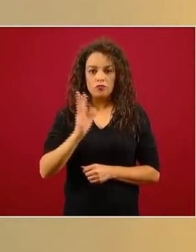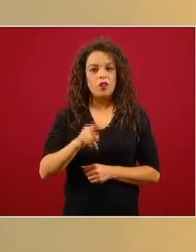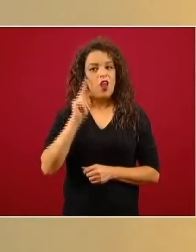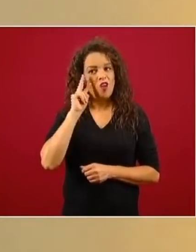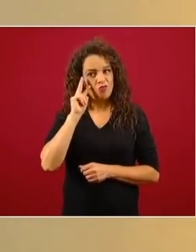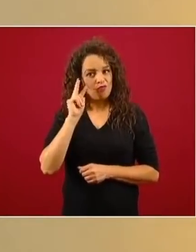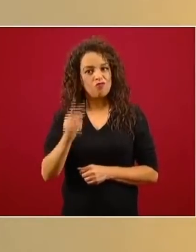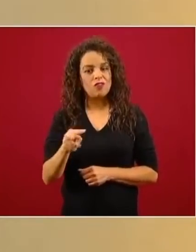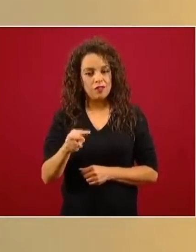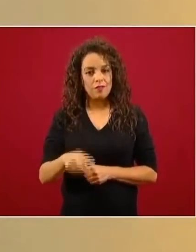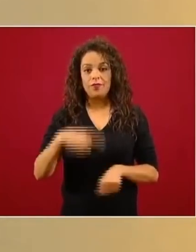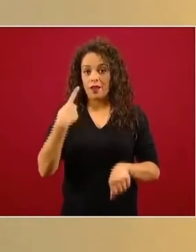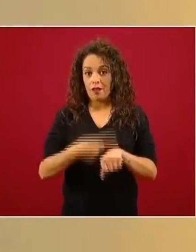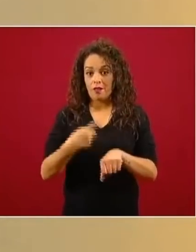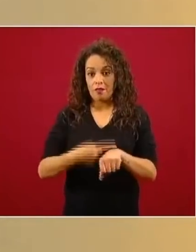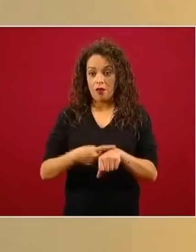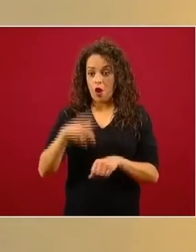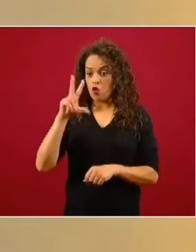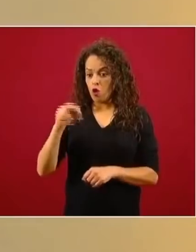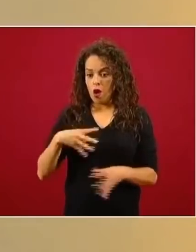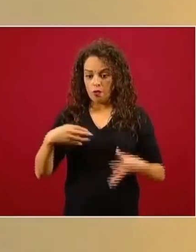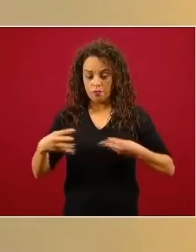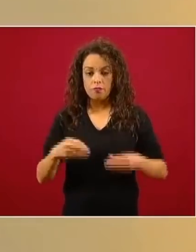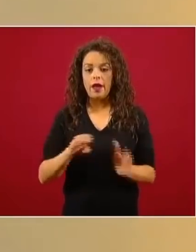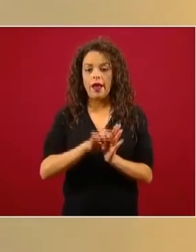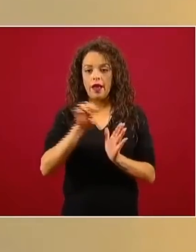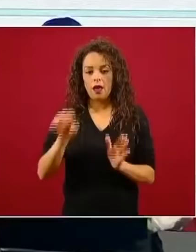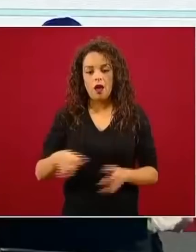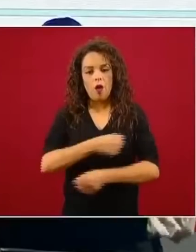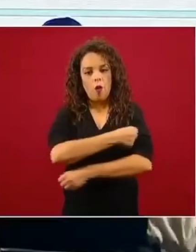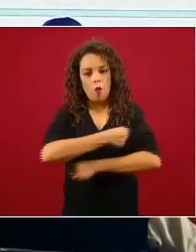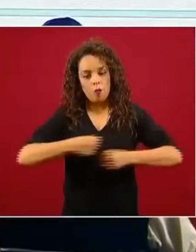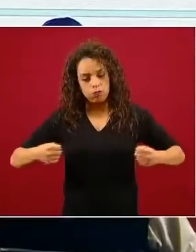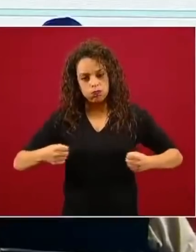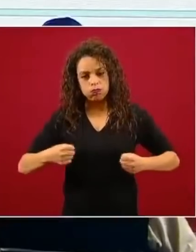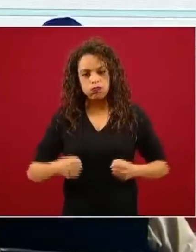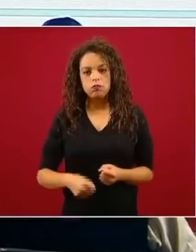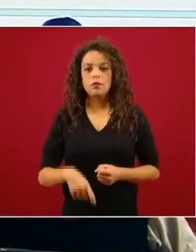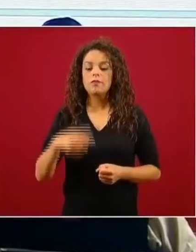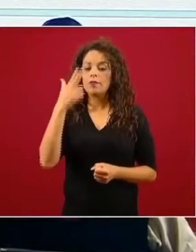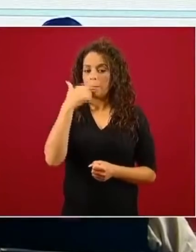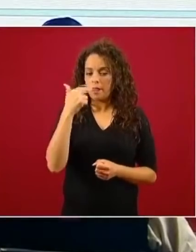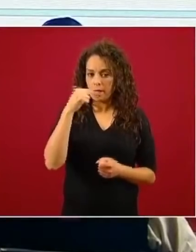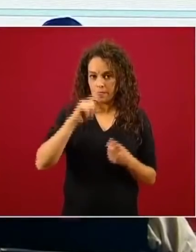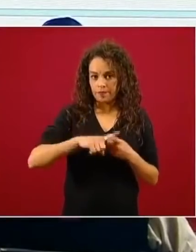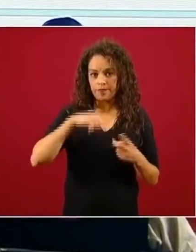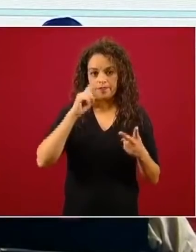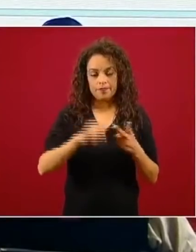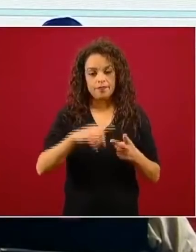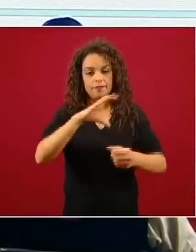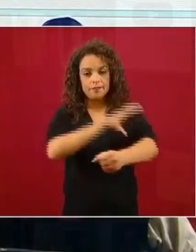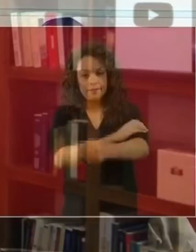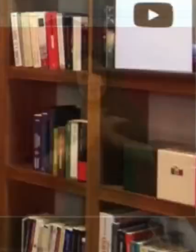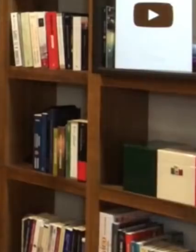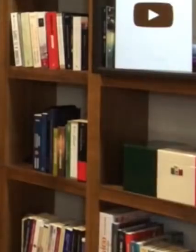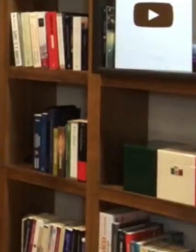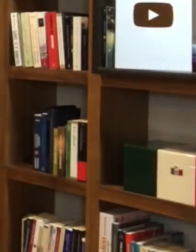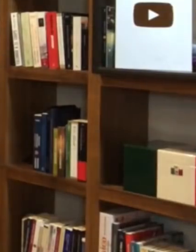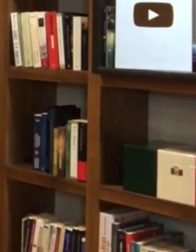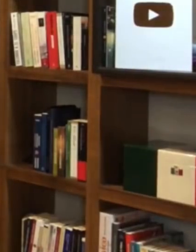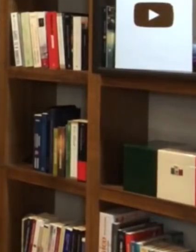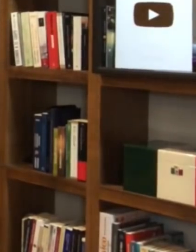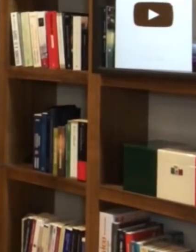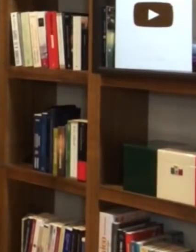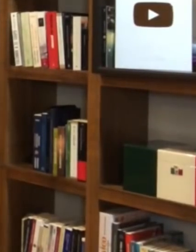casos sólo aumentan y la pandemia también nunca ha disminuido el número de muertos y de contagios en el día con día el